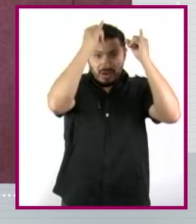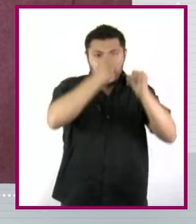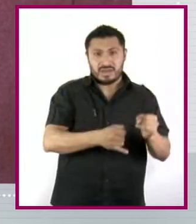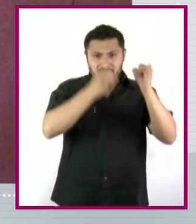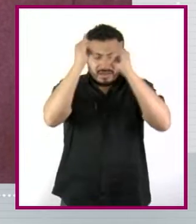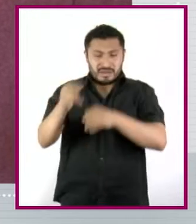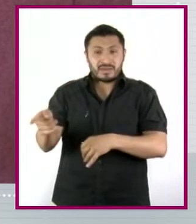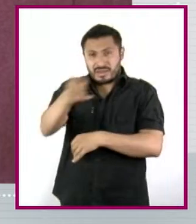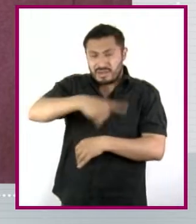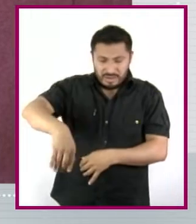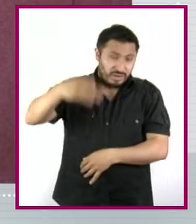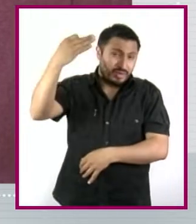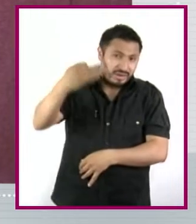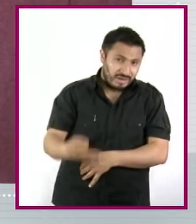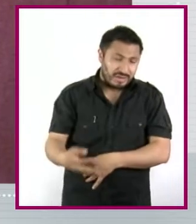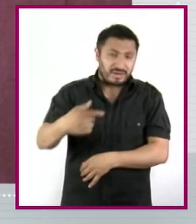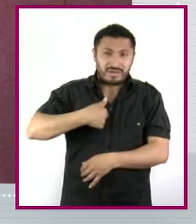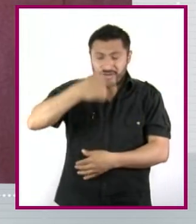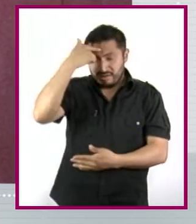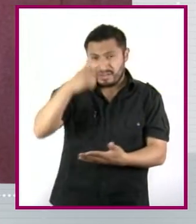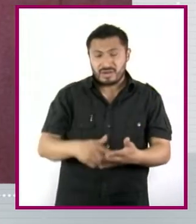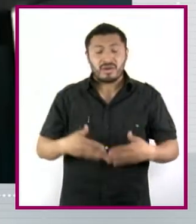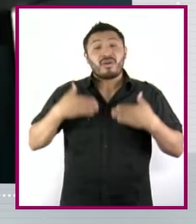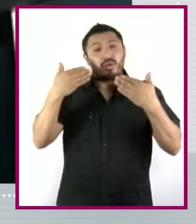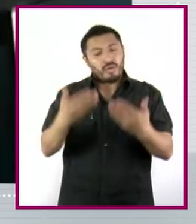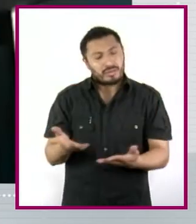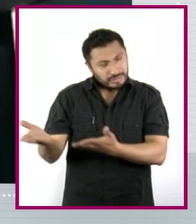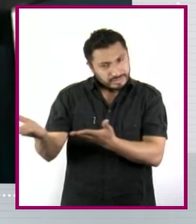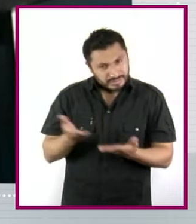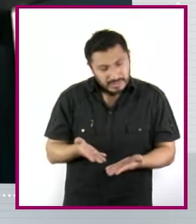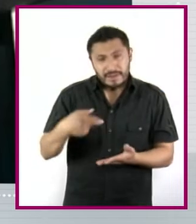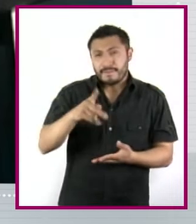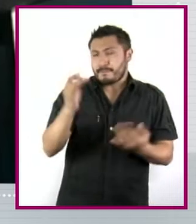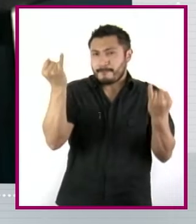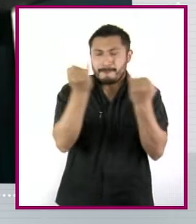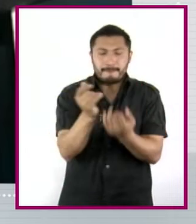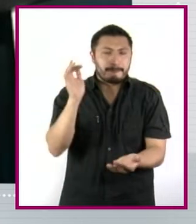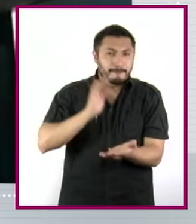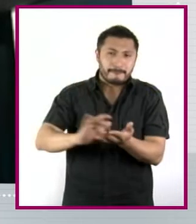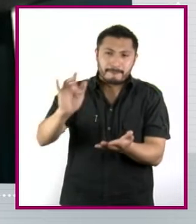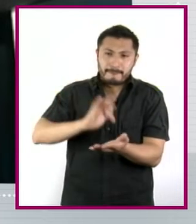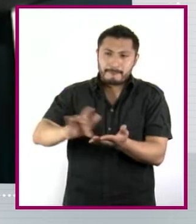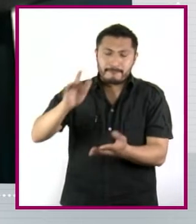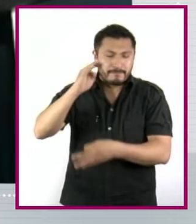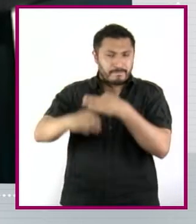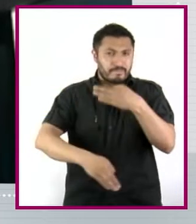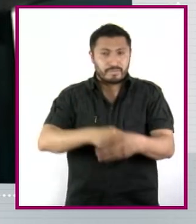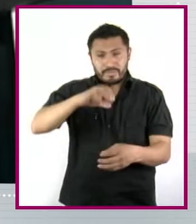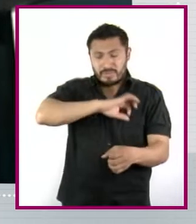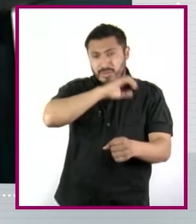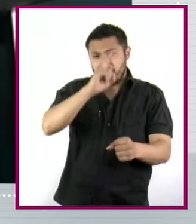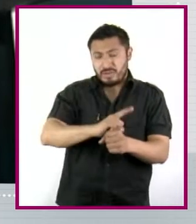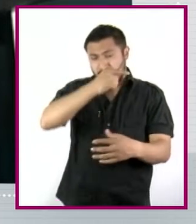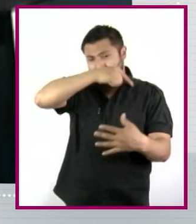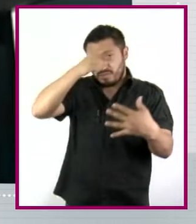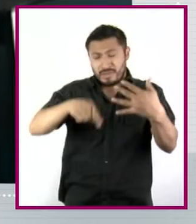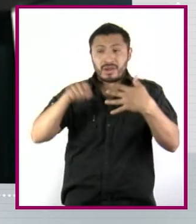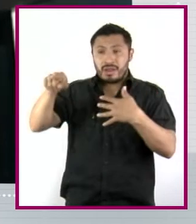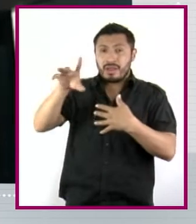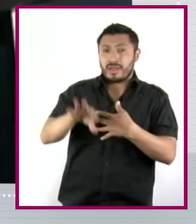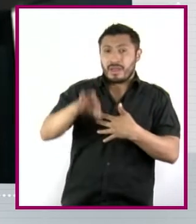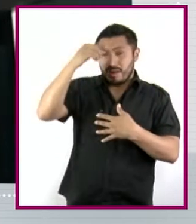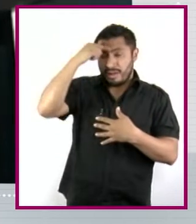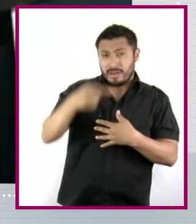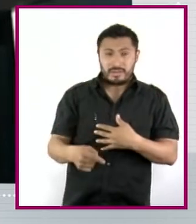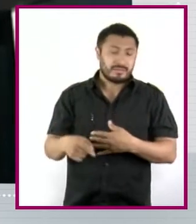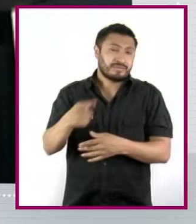Entonces creo que hay que darles la confianza, pero también todo el apoyo, todas las armas y todas las opciones a los jóvenes, y creo que ellos van